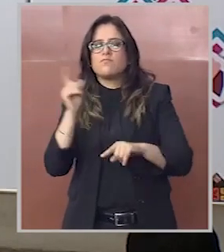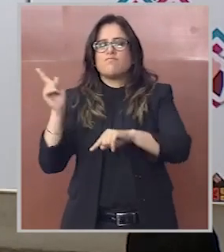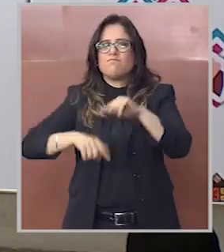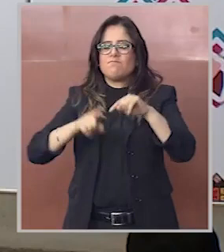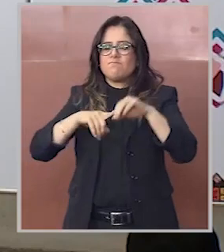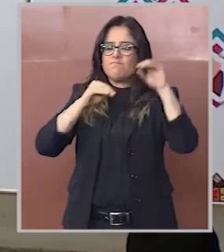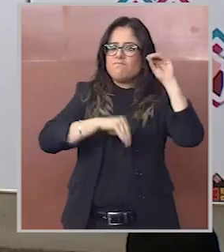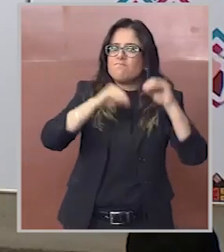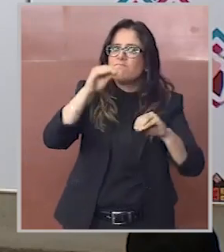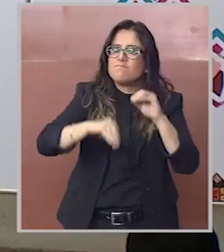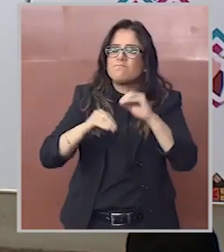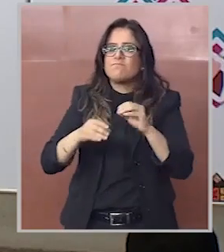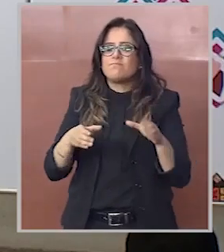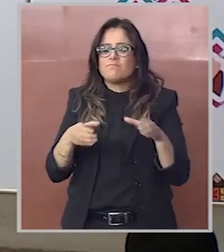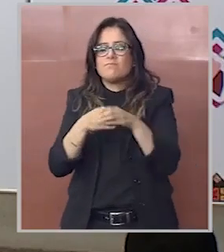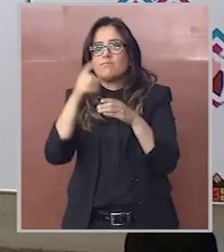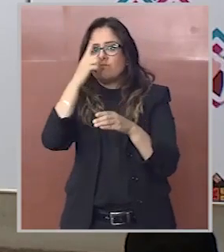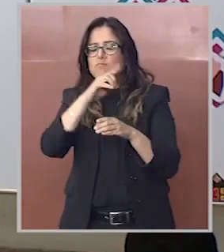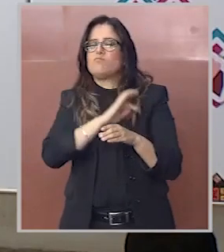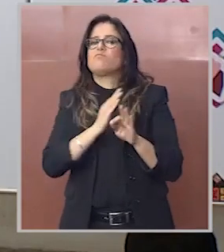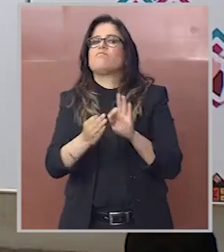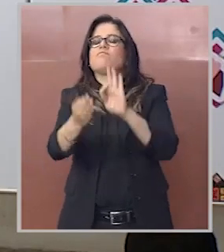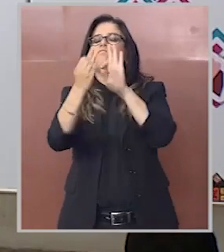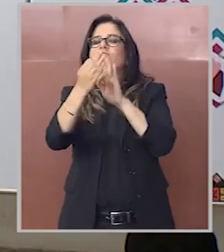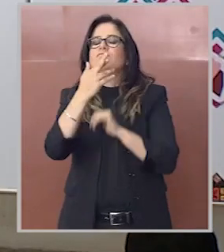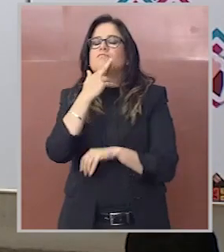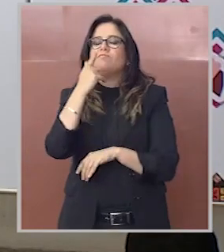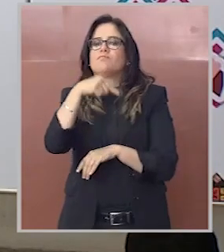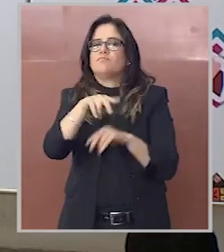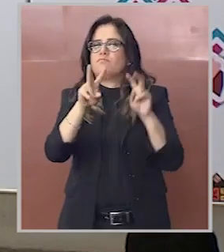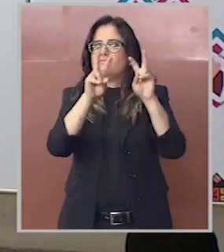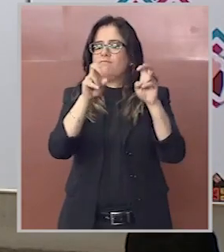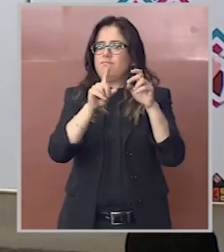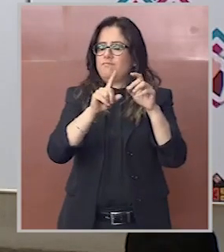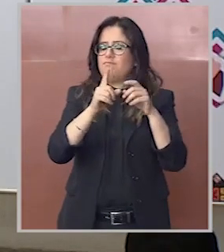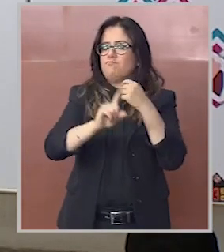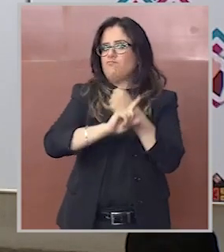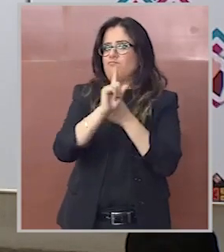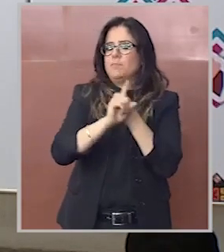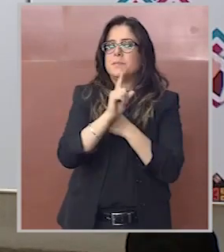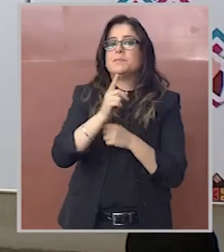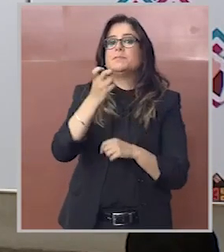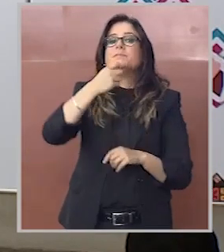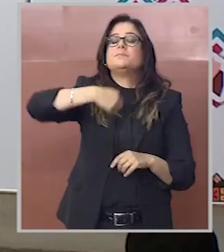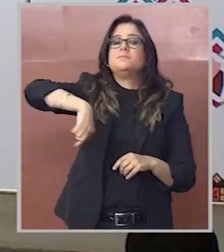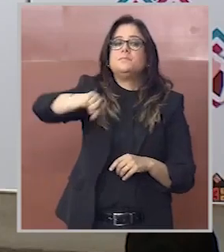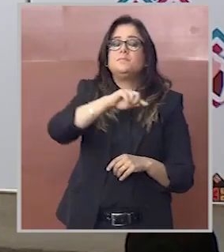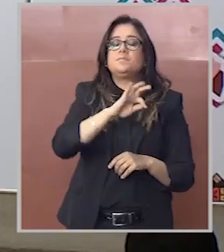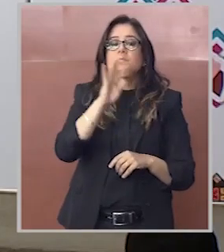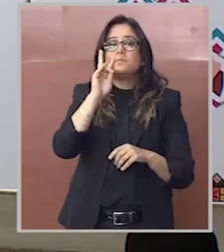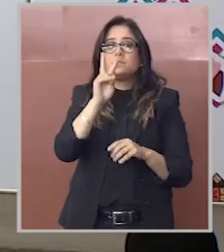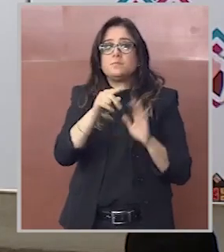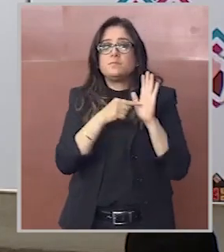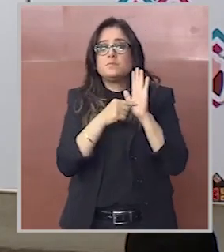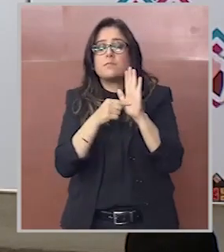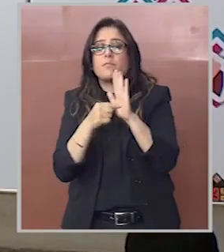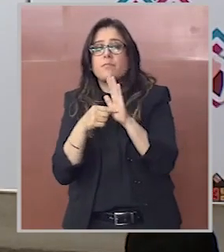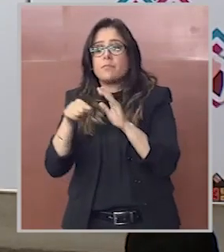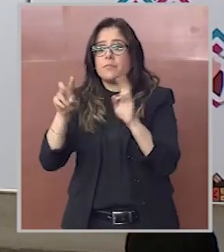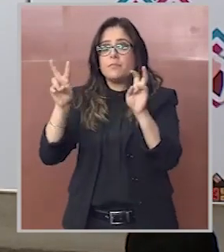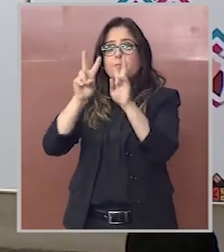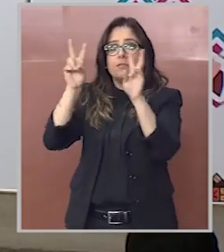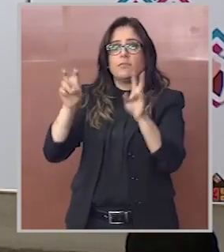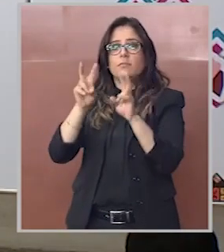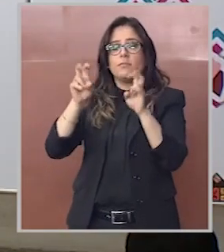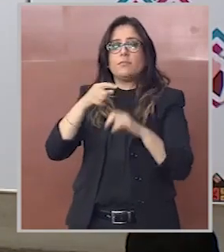manera este este tema y tratar de que eso ese tema del que todas nuestras constituciones todos